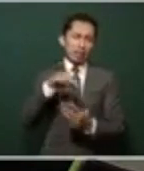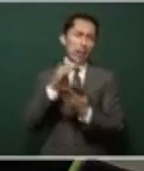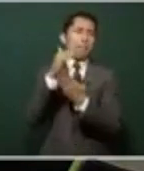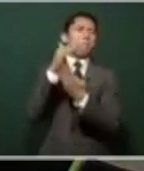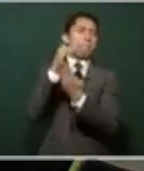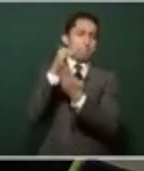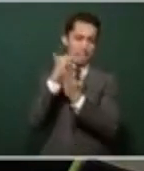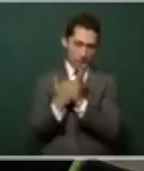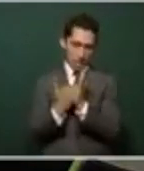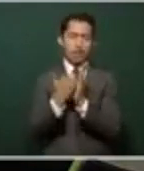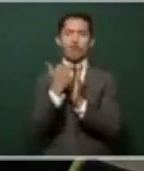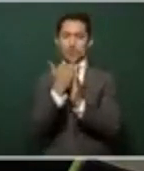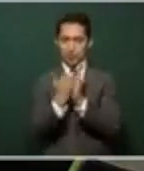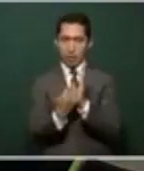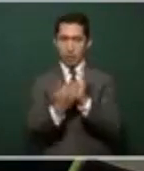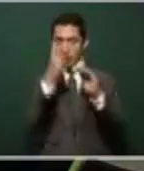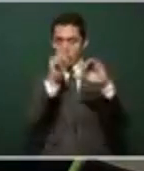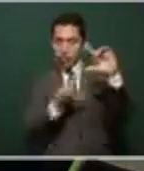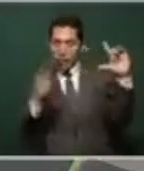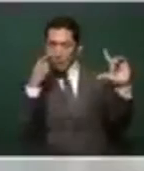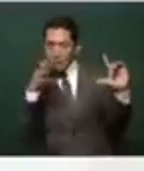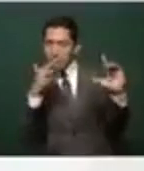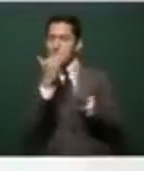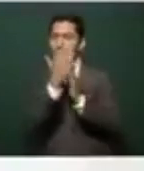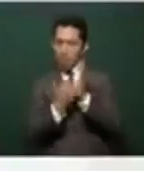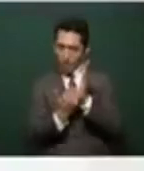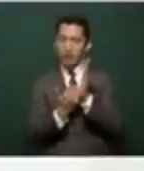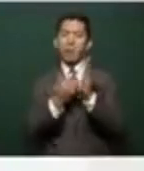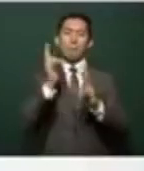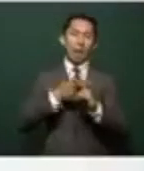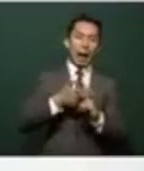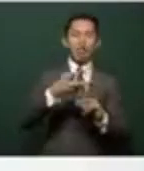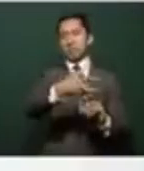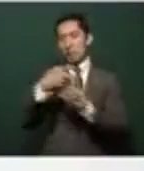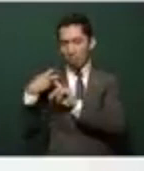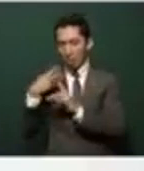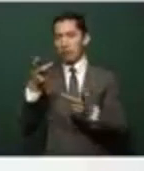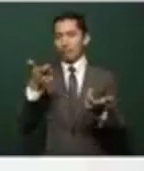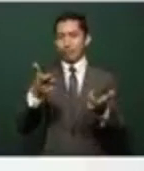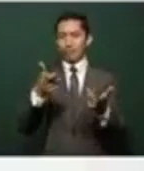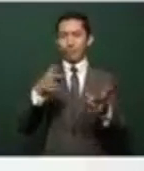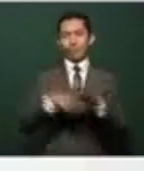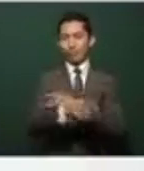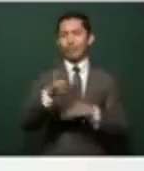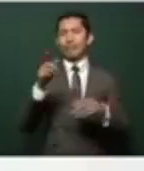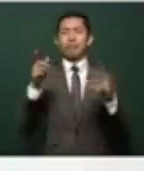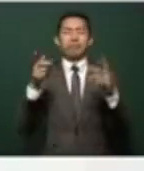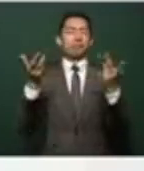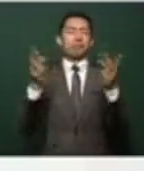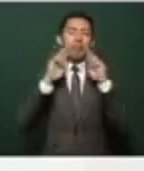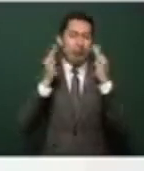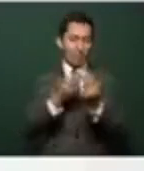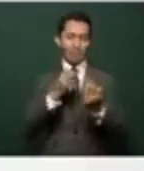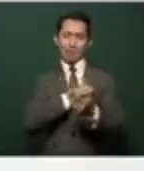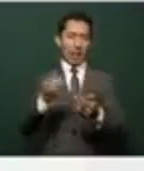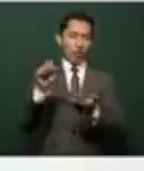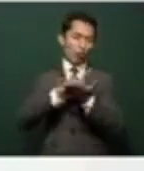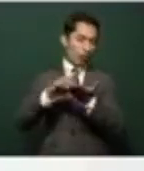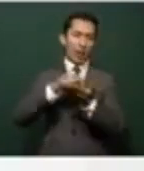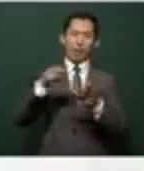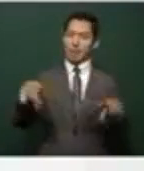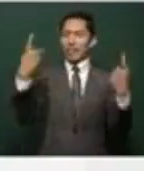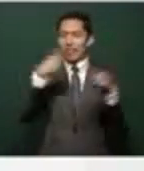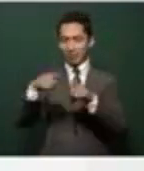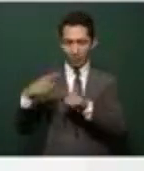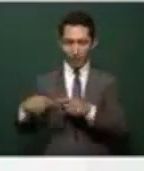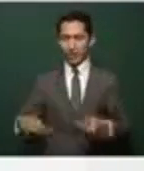encontramos por debajo de la media nacional por lo que respecta a homicidio, secuestro, extorsión, narcomenudeo y robo a negocio,